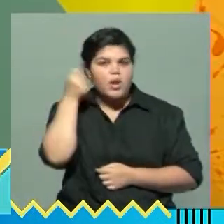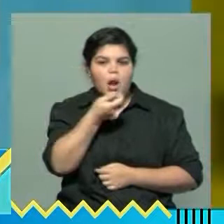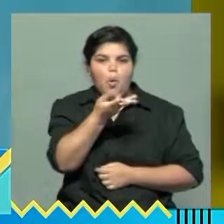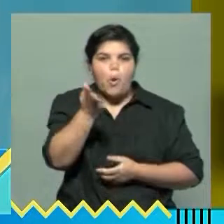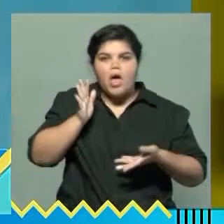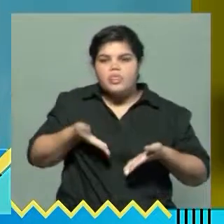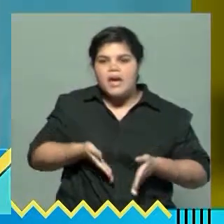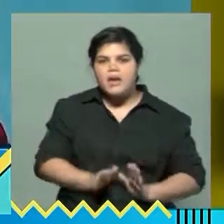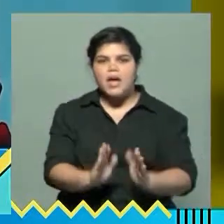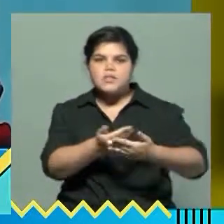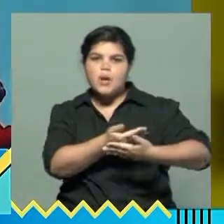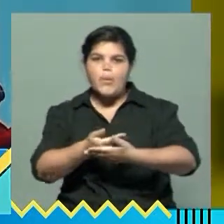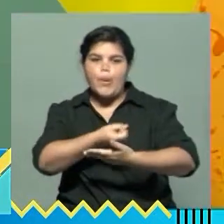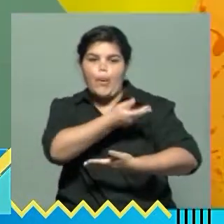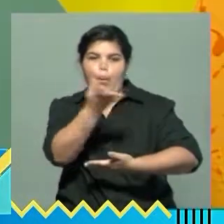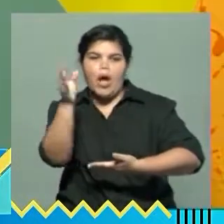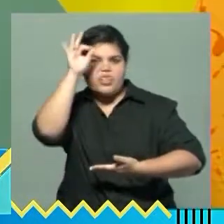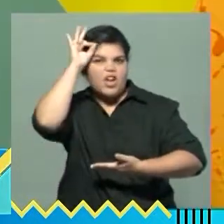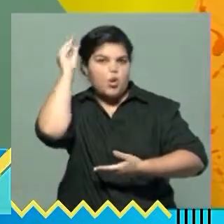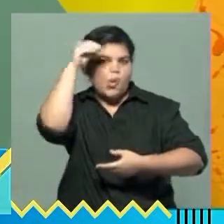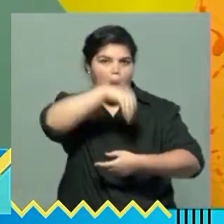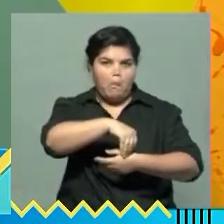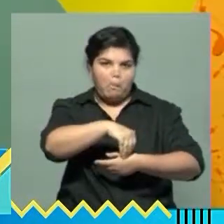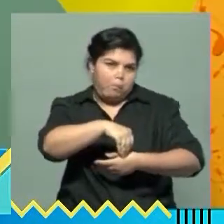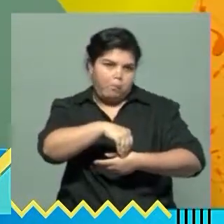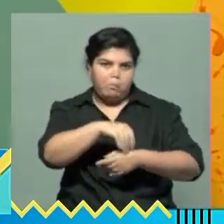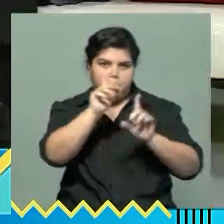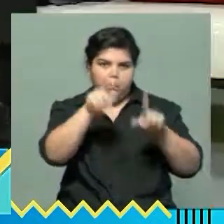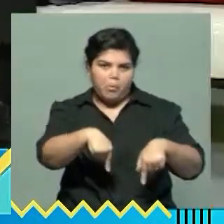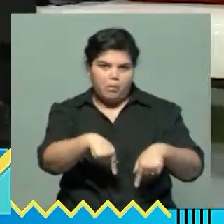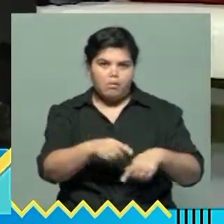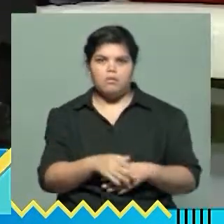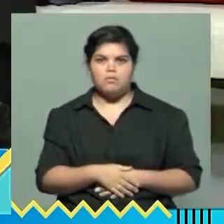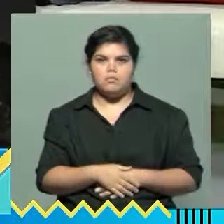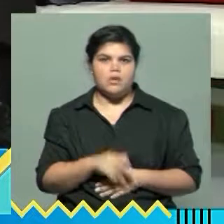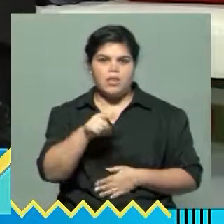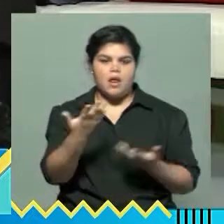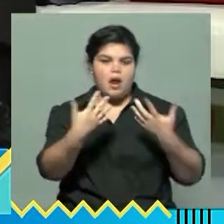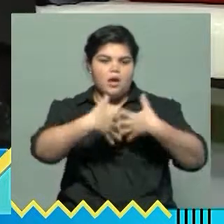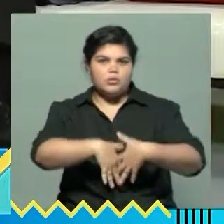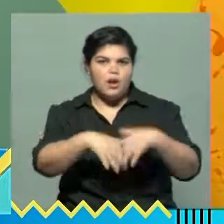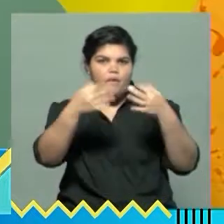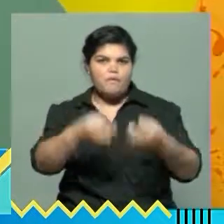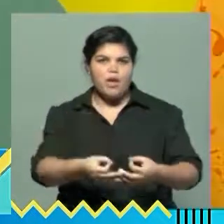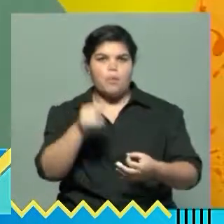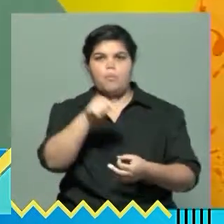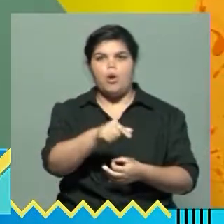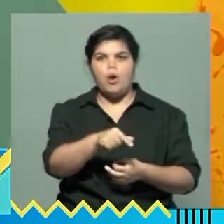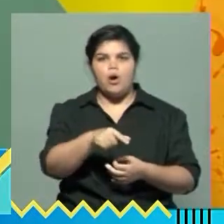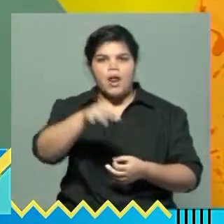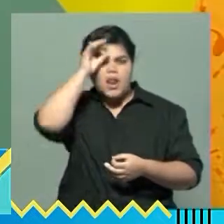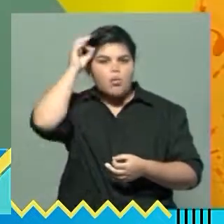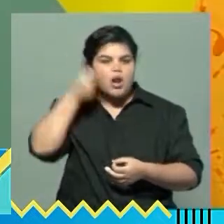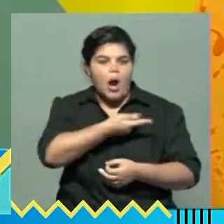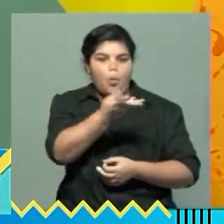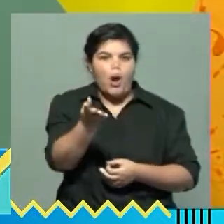nace. Resulta que la cantidad de neuronas no tiene nada que ver con cómo podés hacer las cosas. Lo